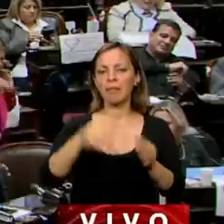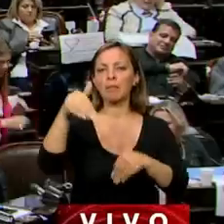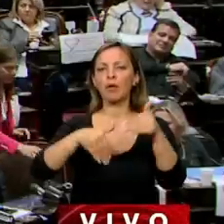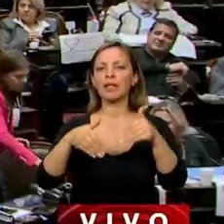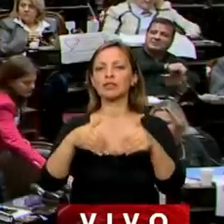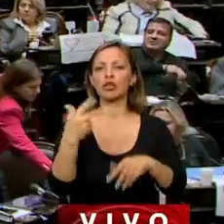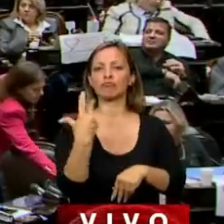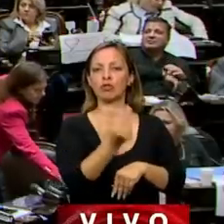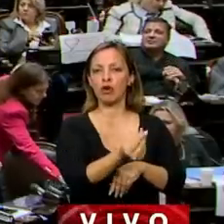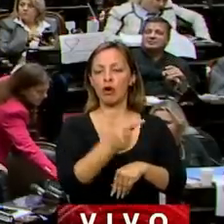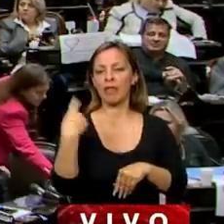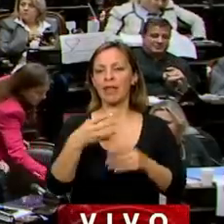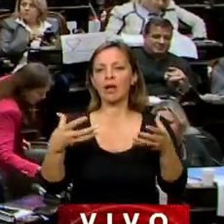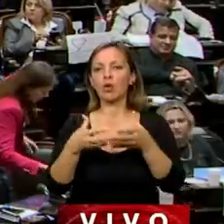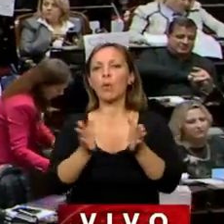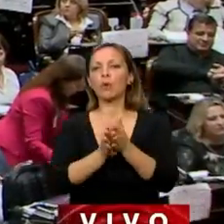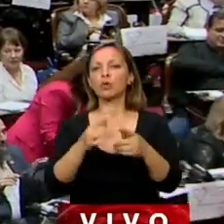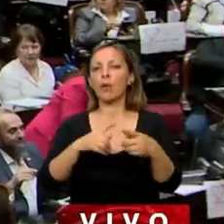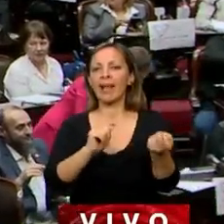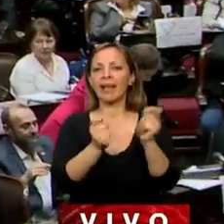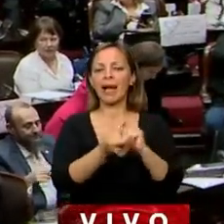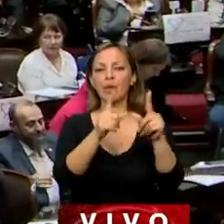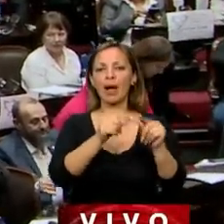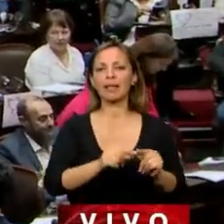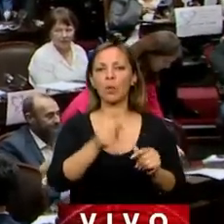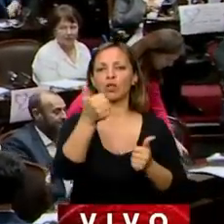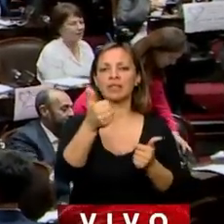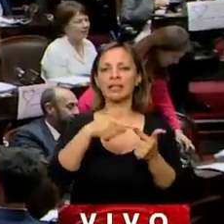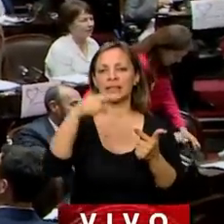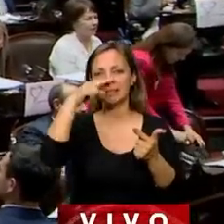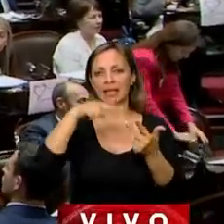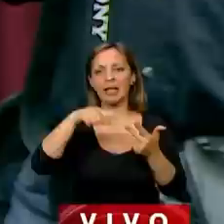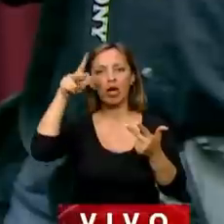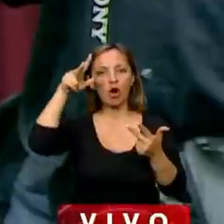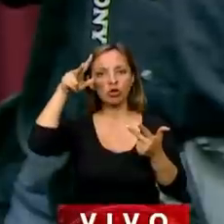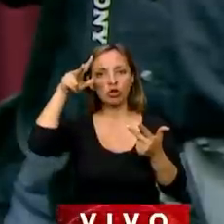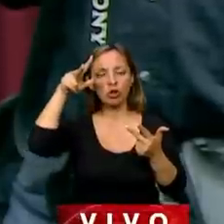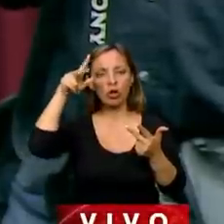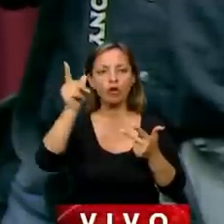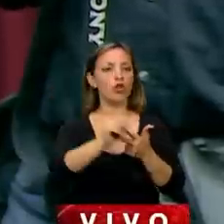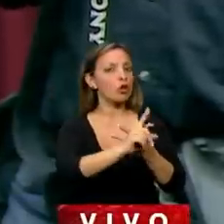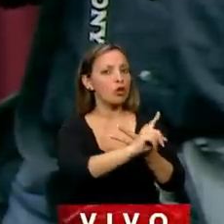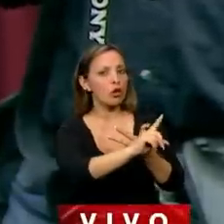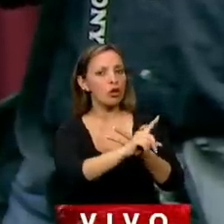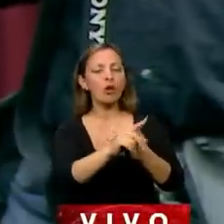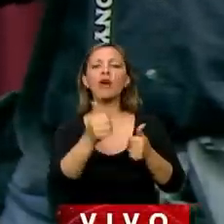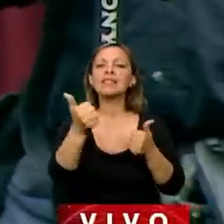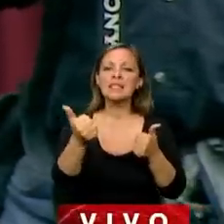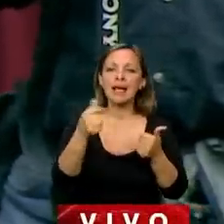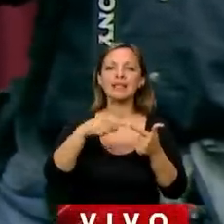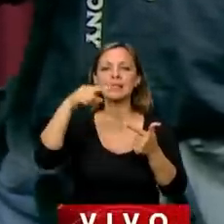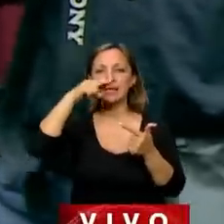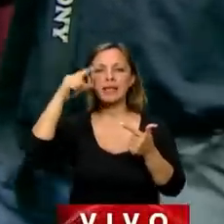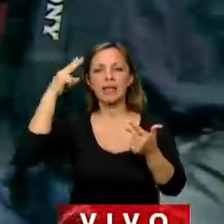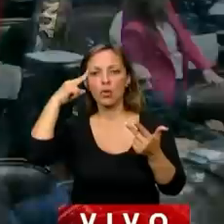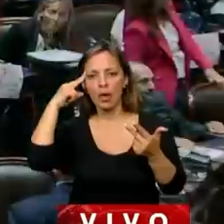negativa del interbloque de Juntos por el Cambio en los artículos 6, 7, 8, no, 6, 7,